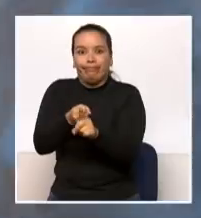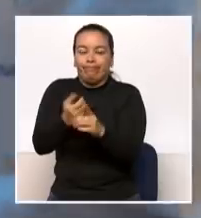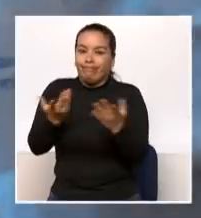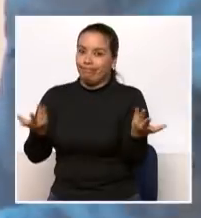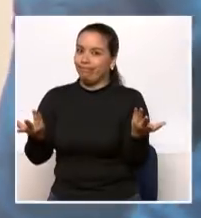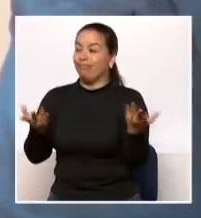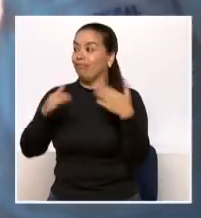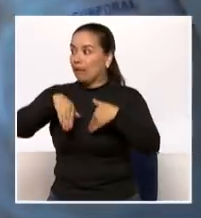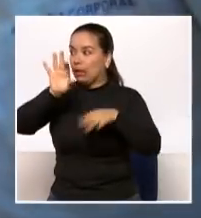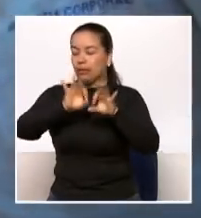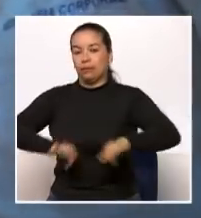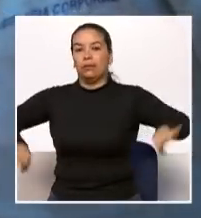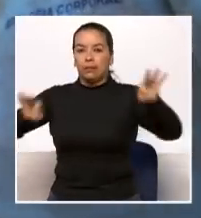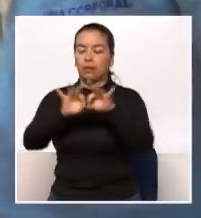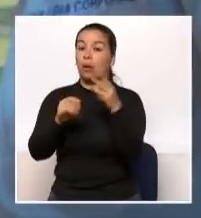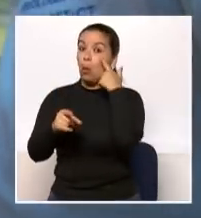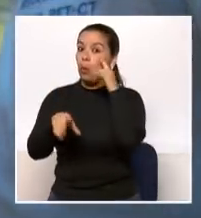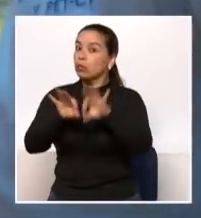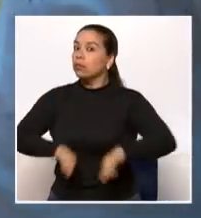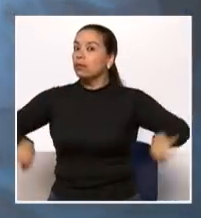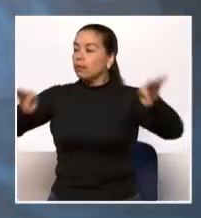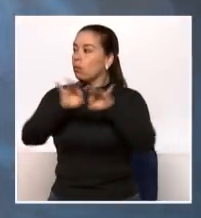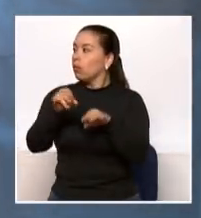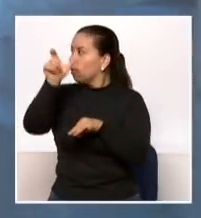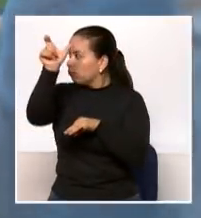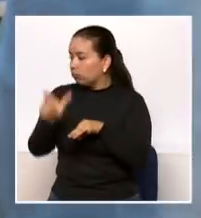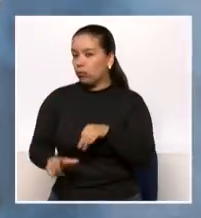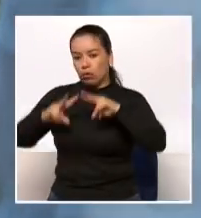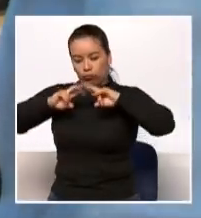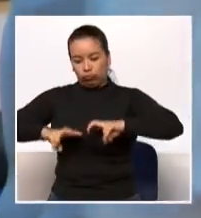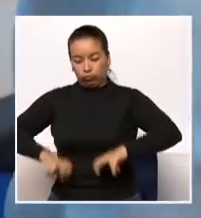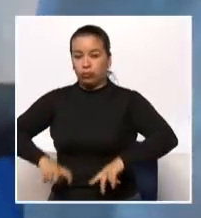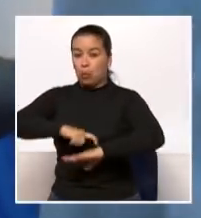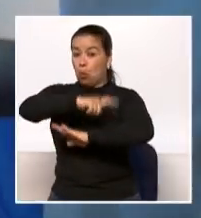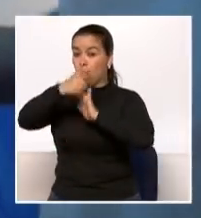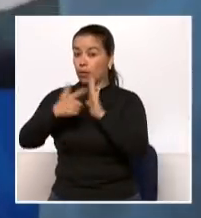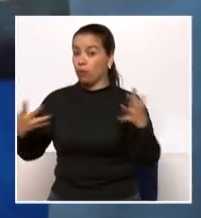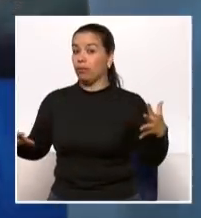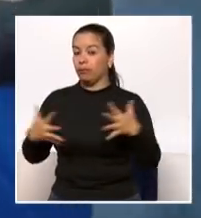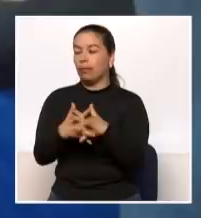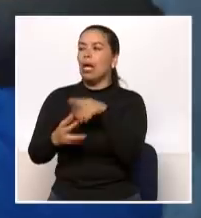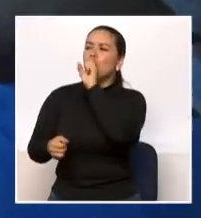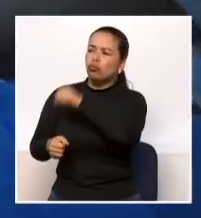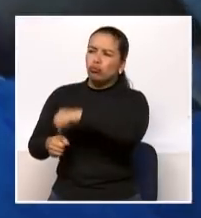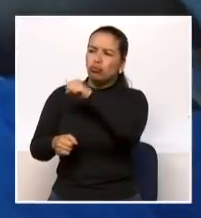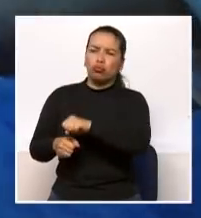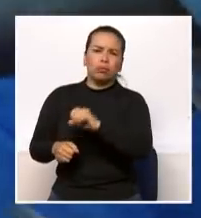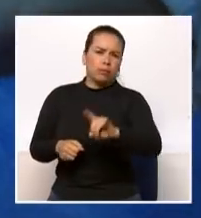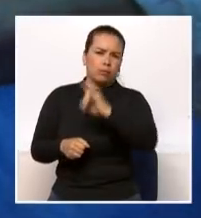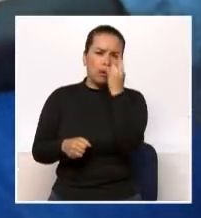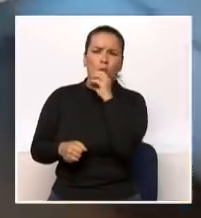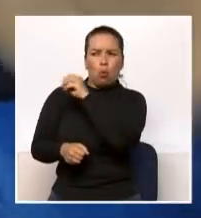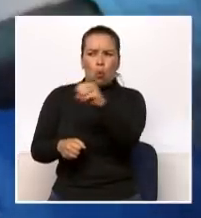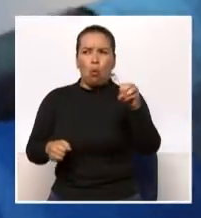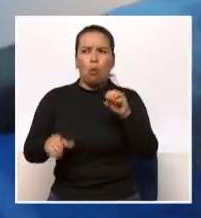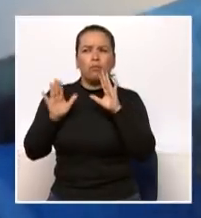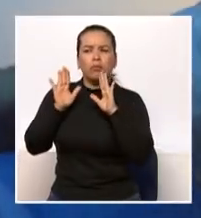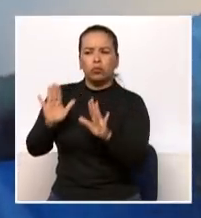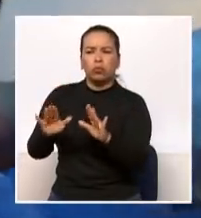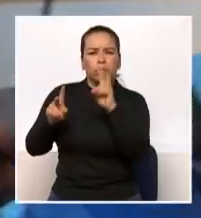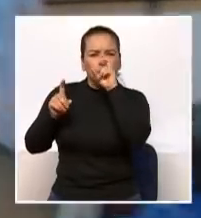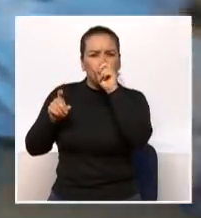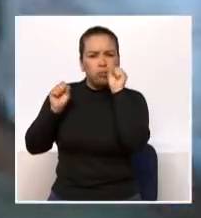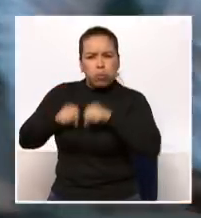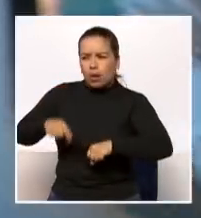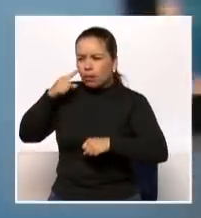tan importante que el examen sea integral. Sí, hay una cosa que los hombres, ahí podemos empezar a observar la